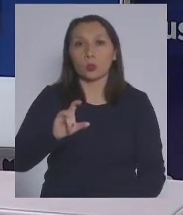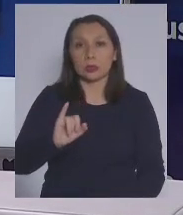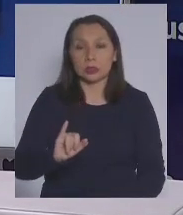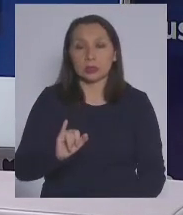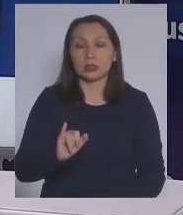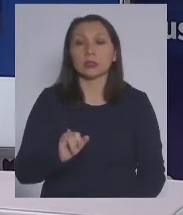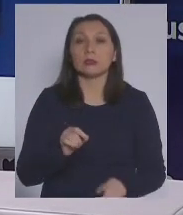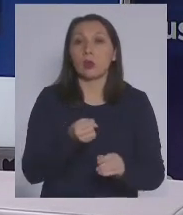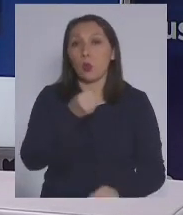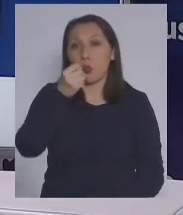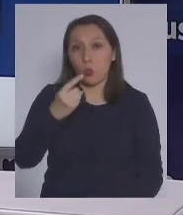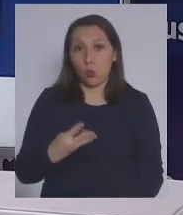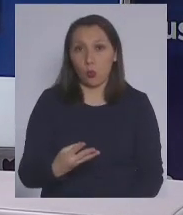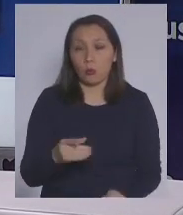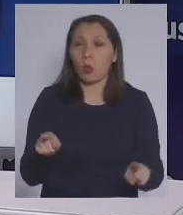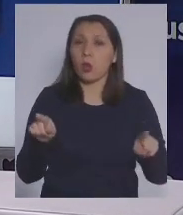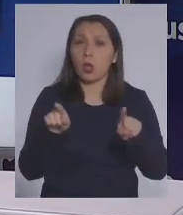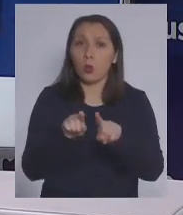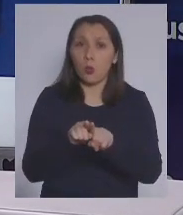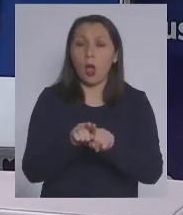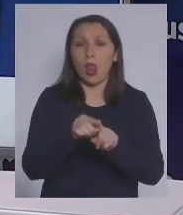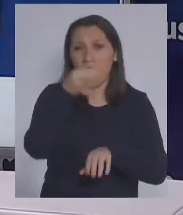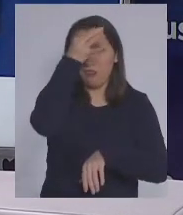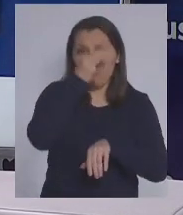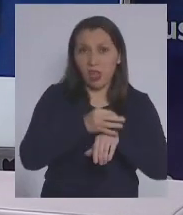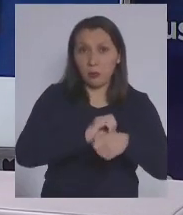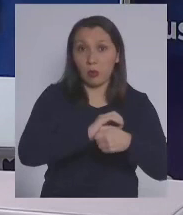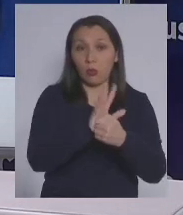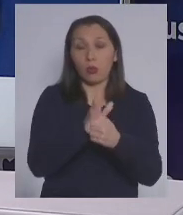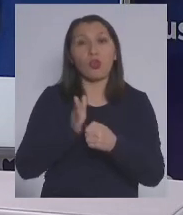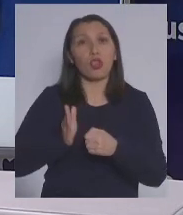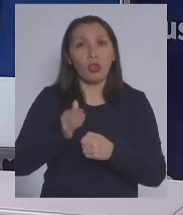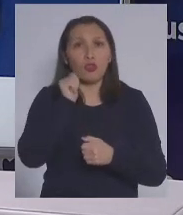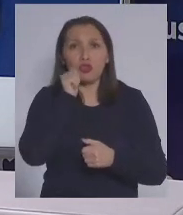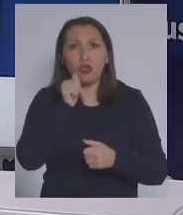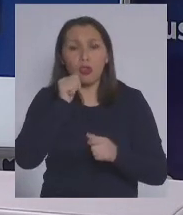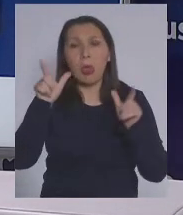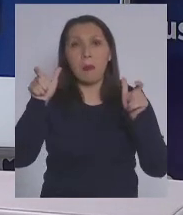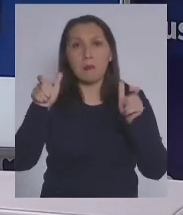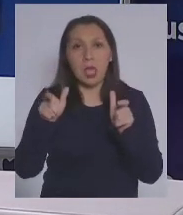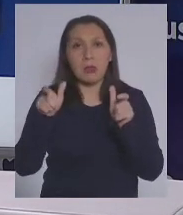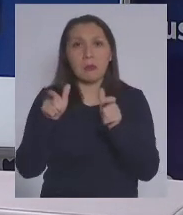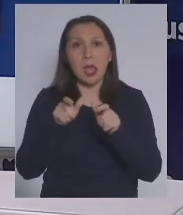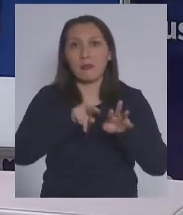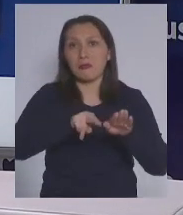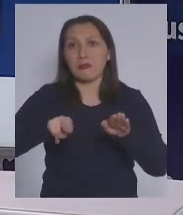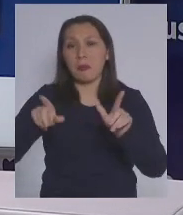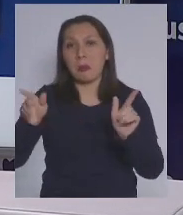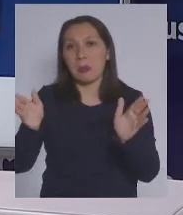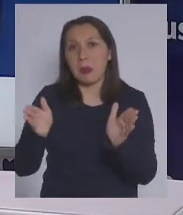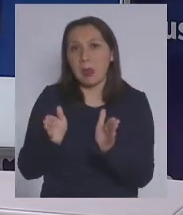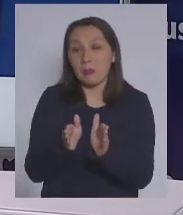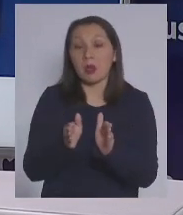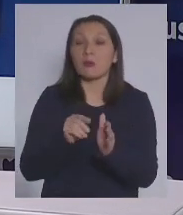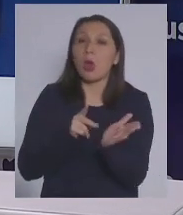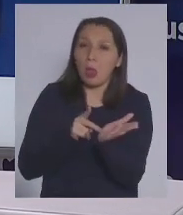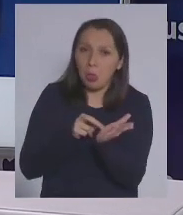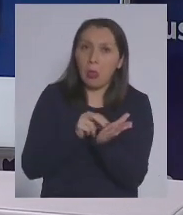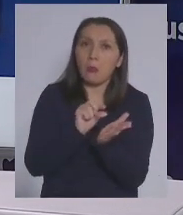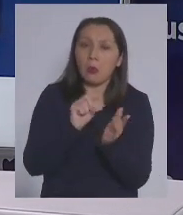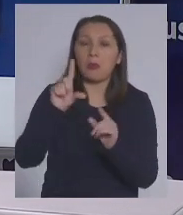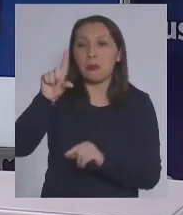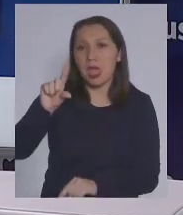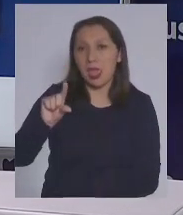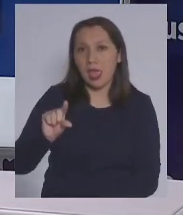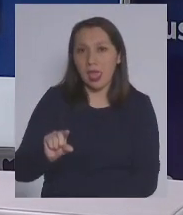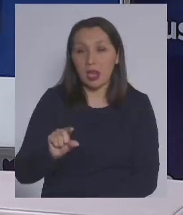intensivos la cifra al igual que la cifra de contagiados sigue bajando paso a paso pero ha ido bajando y